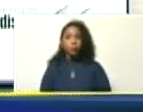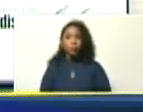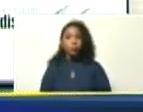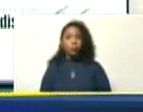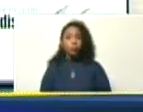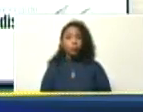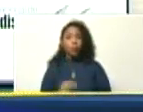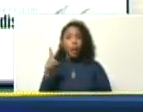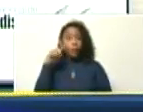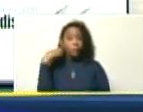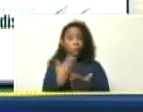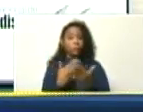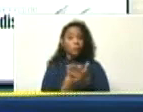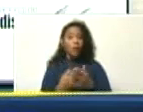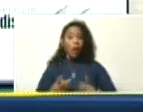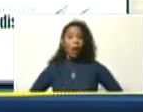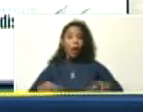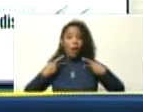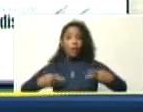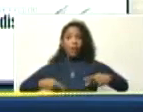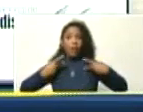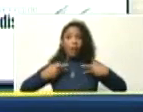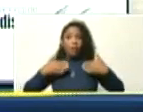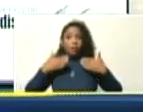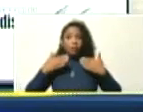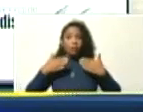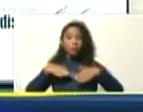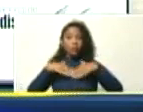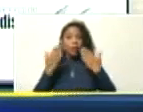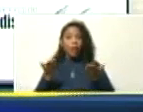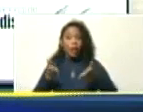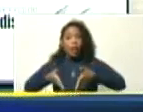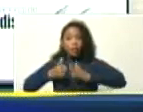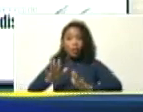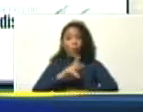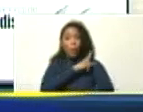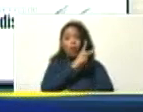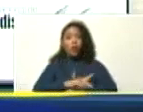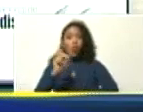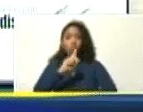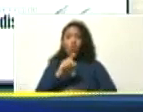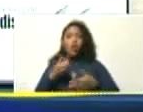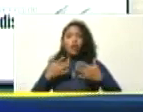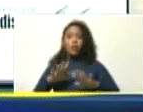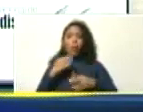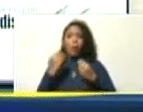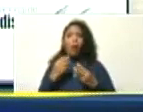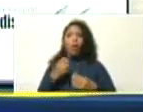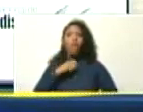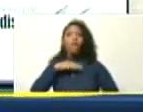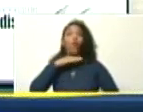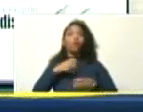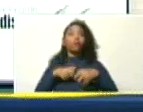Él confirma en su vida que los que nacieron para poetas no nacieron para ser ricos.